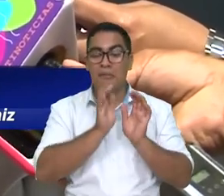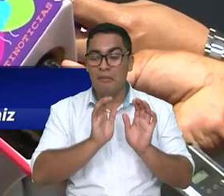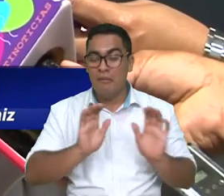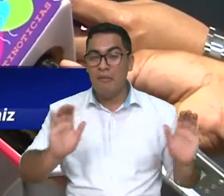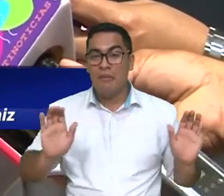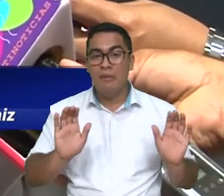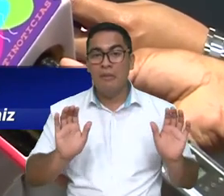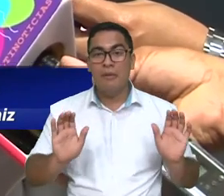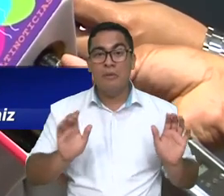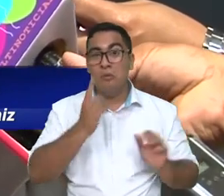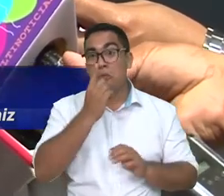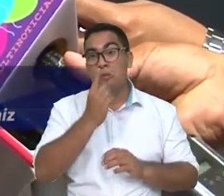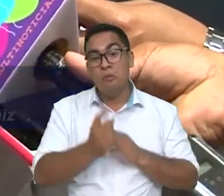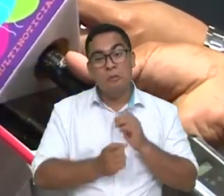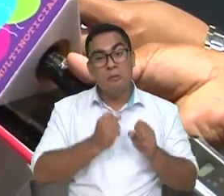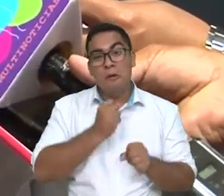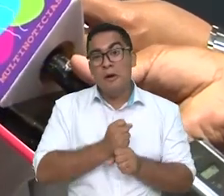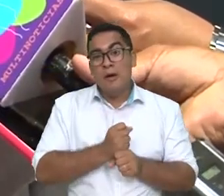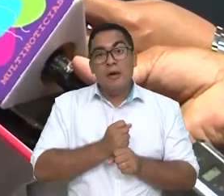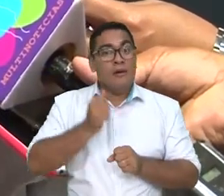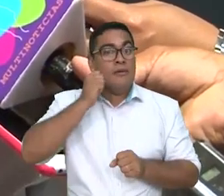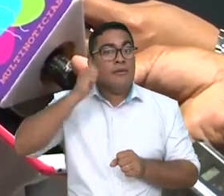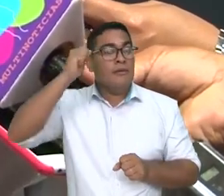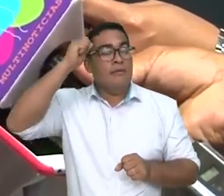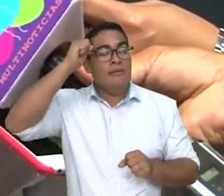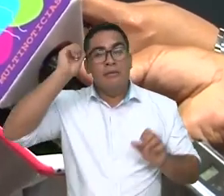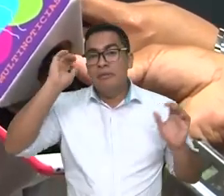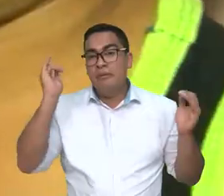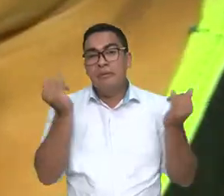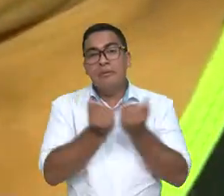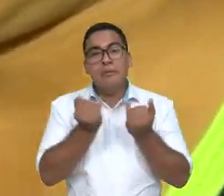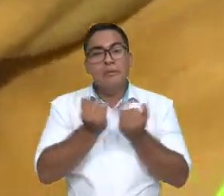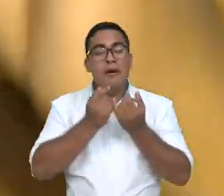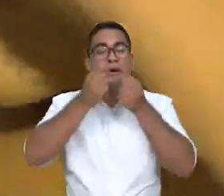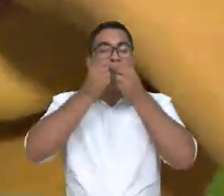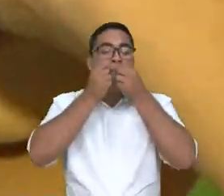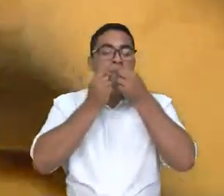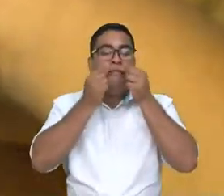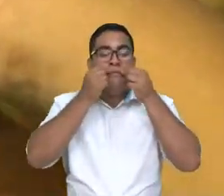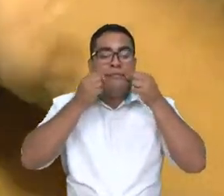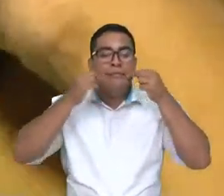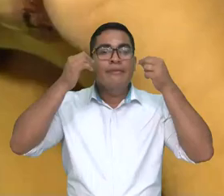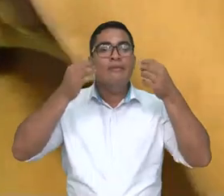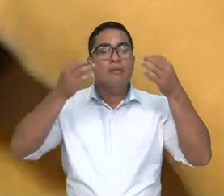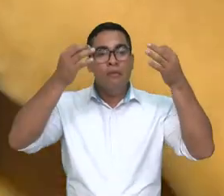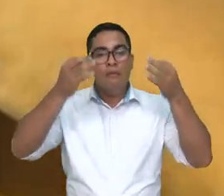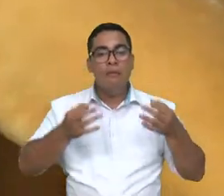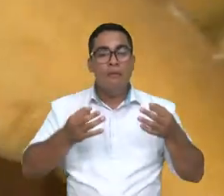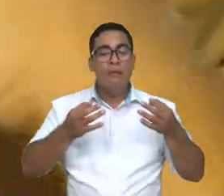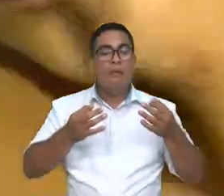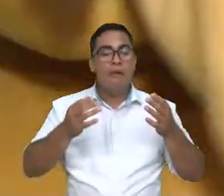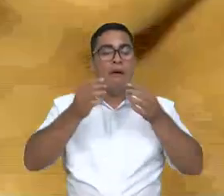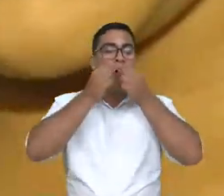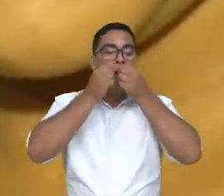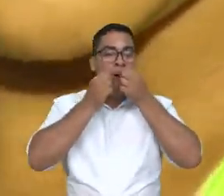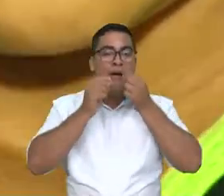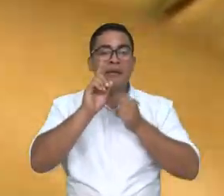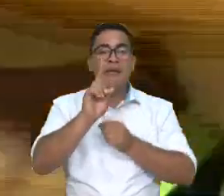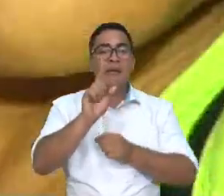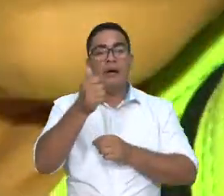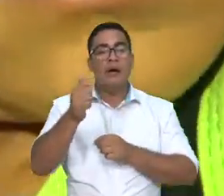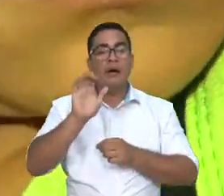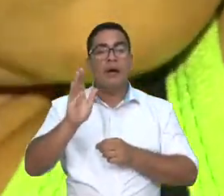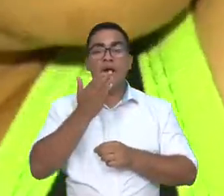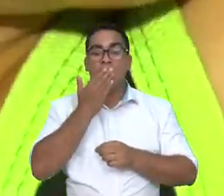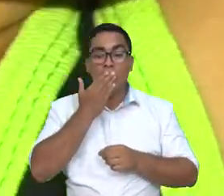desde un año hasta adultos, estamos también realizando cirugía. Previo a esta jornada quirúrgica, más de 165